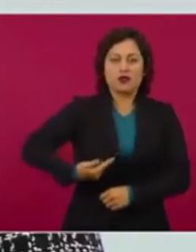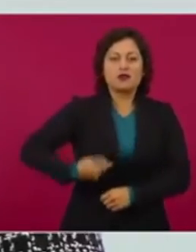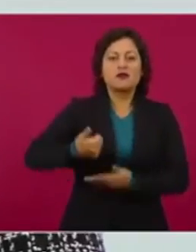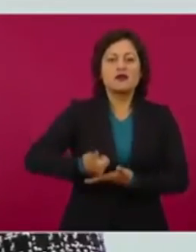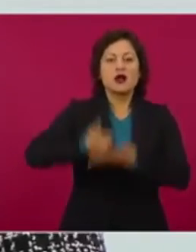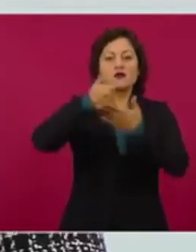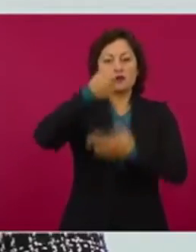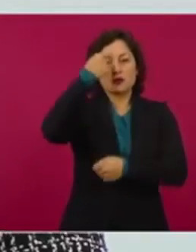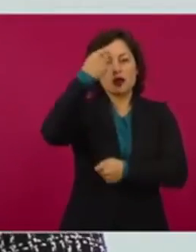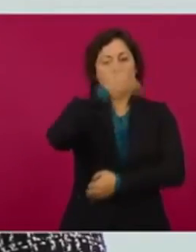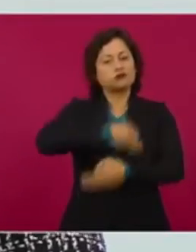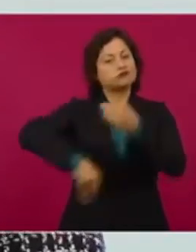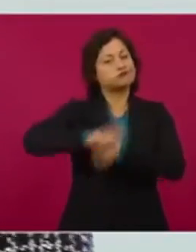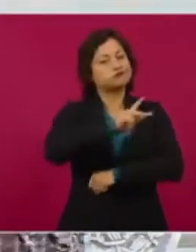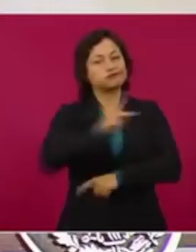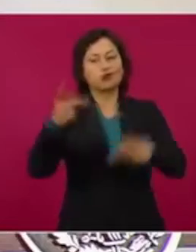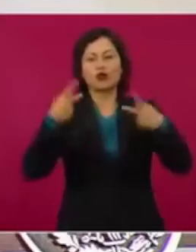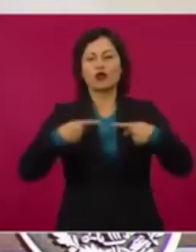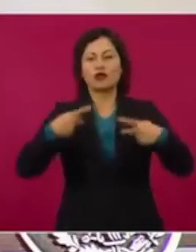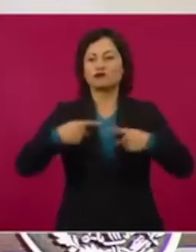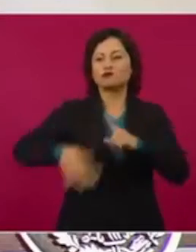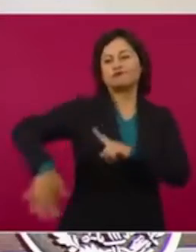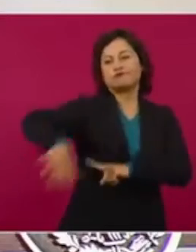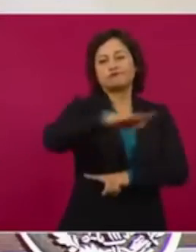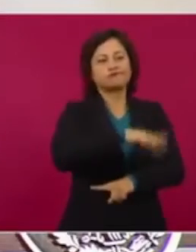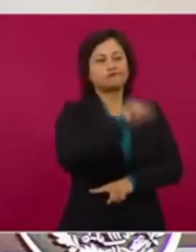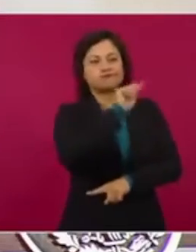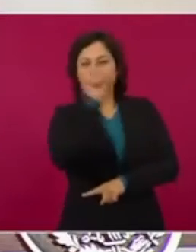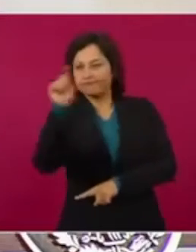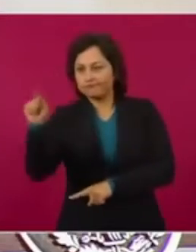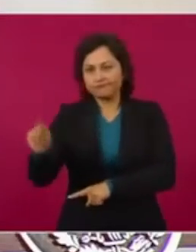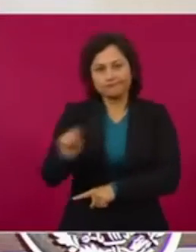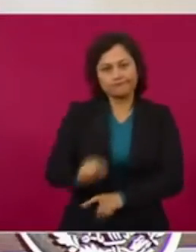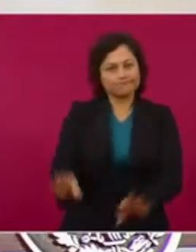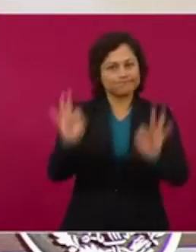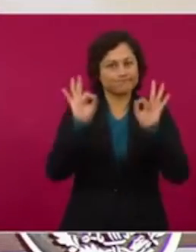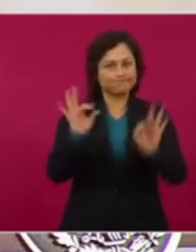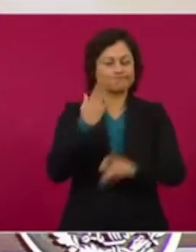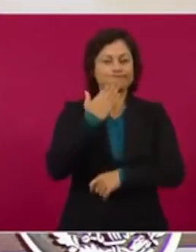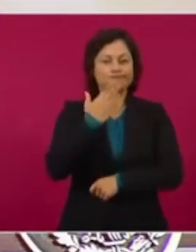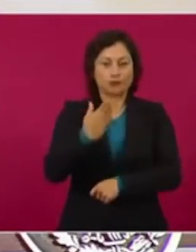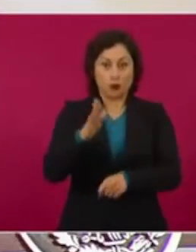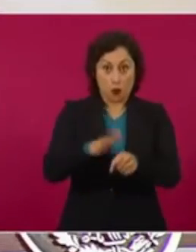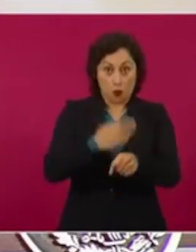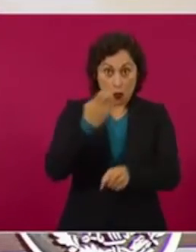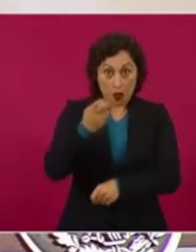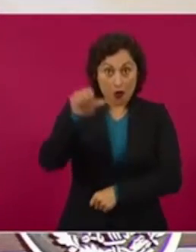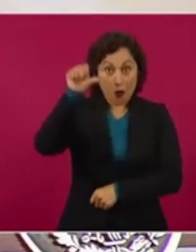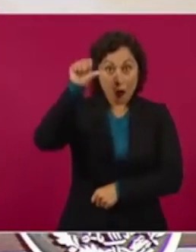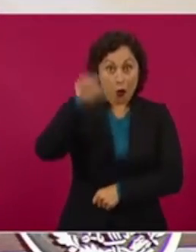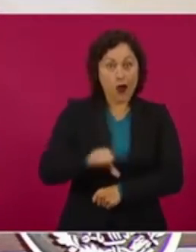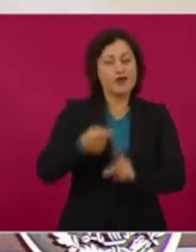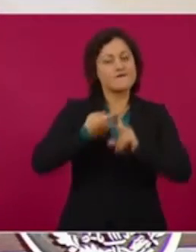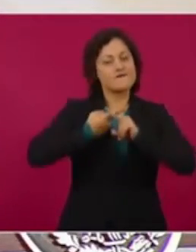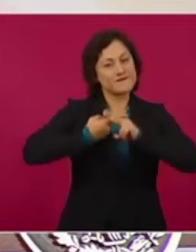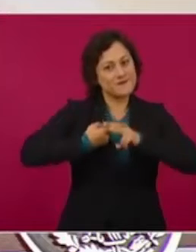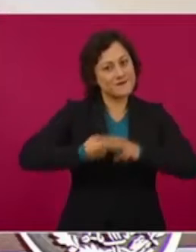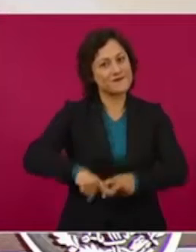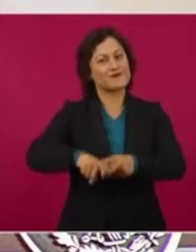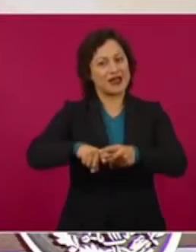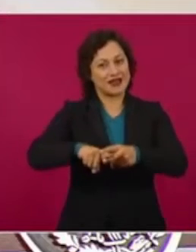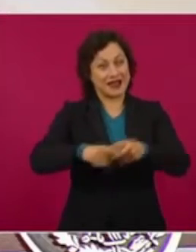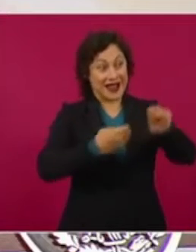los aspectos. Por eso hoy inicia la regularización de vehículos usados en